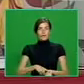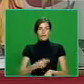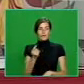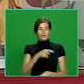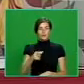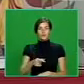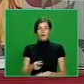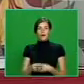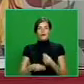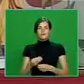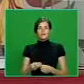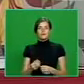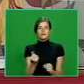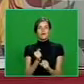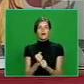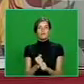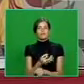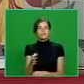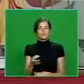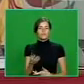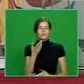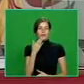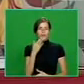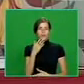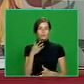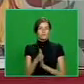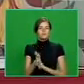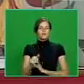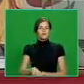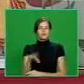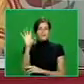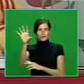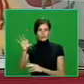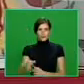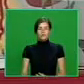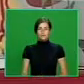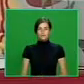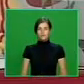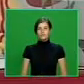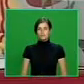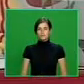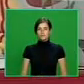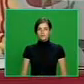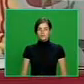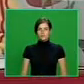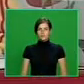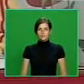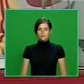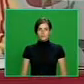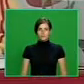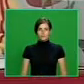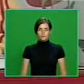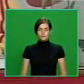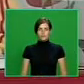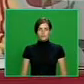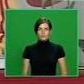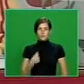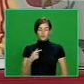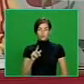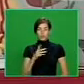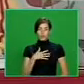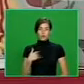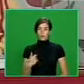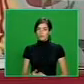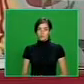completan su labor qué pasa en nuestra patria yo no quiero llevar